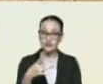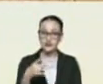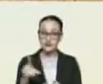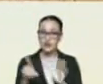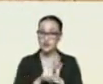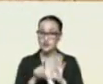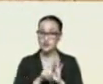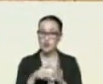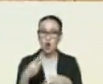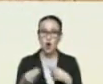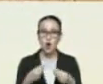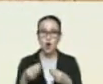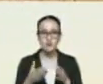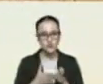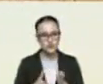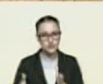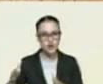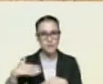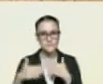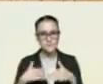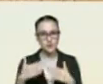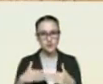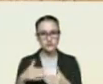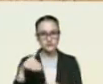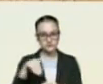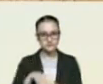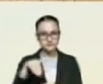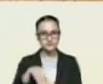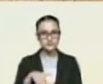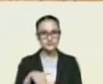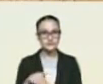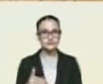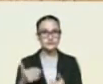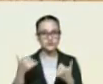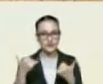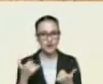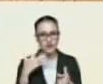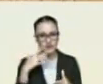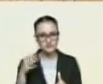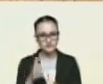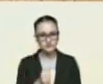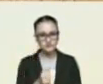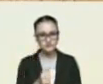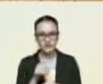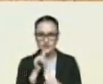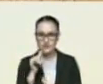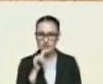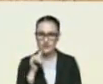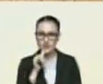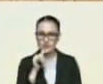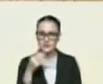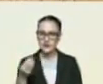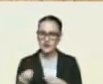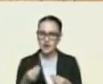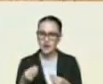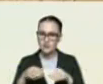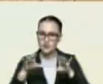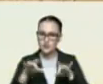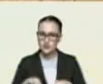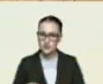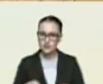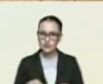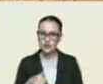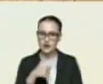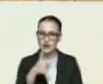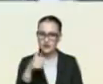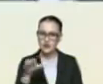legítimo de cómo se llevó el proceso electoral. Aquí también van a encontrar en este informe cómo se hizo a nivel de